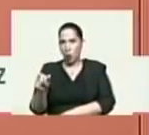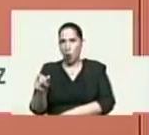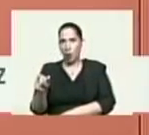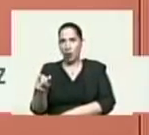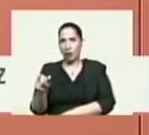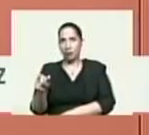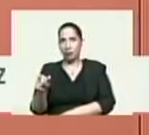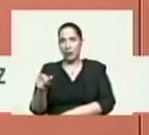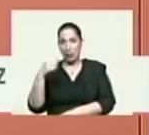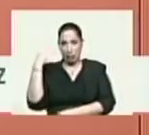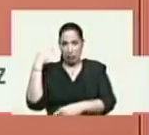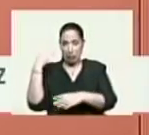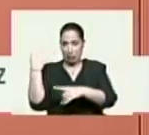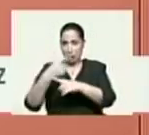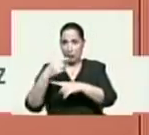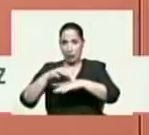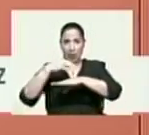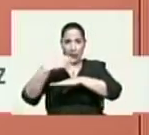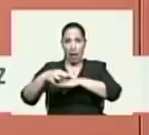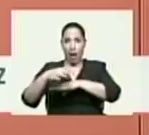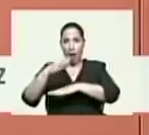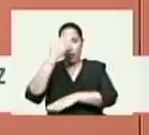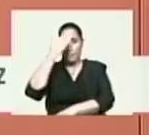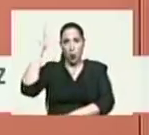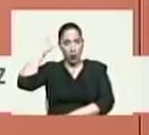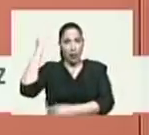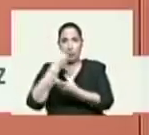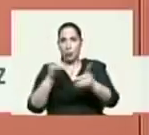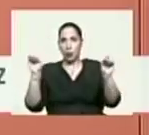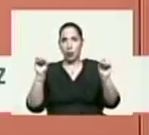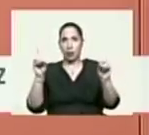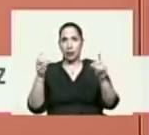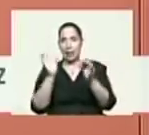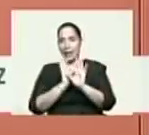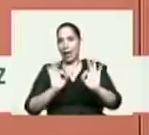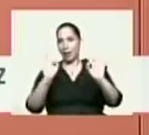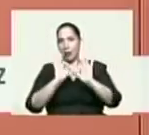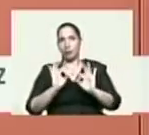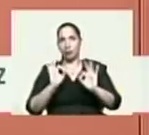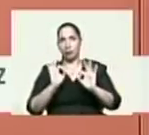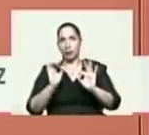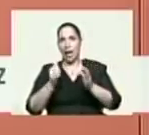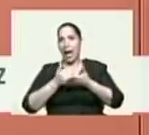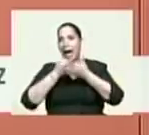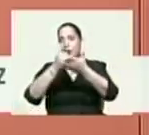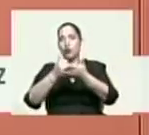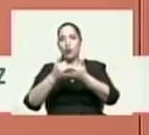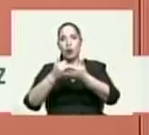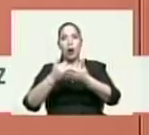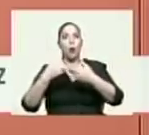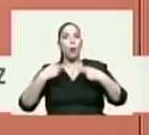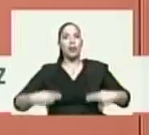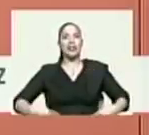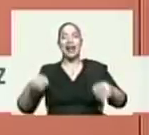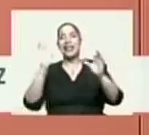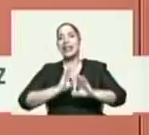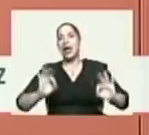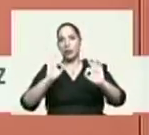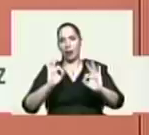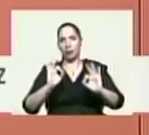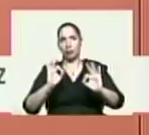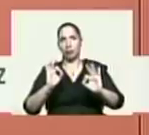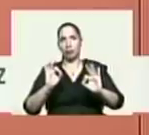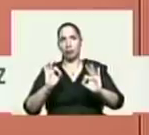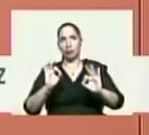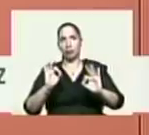la hipocresía. Democracia nada, ayuda humanitaria nada, pura y